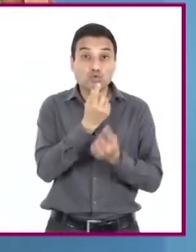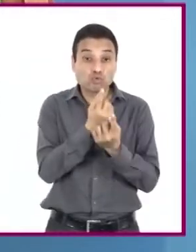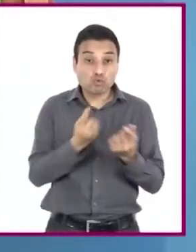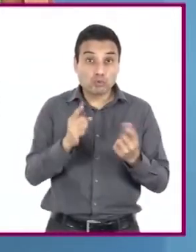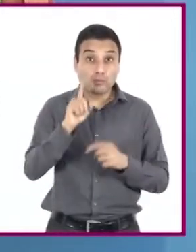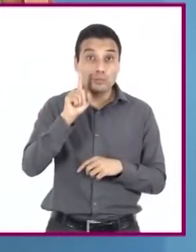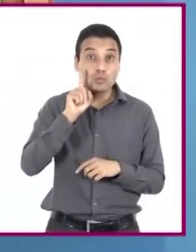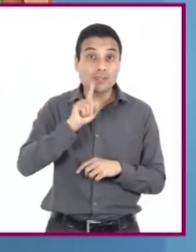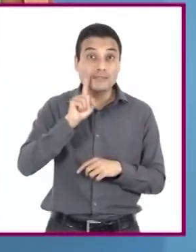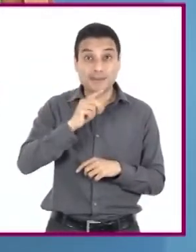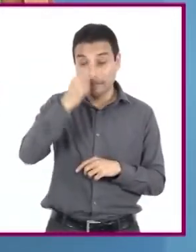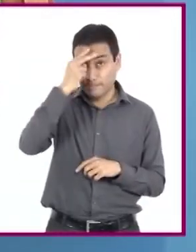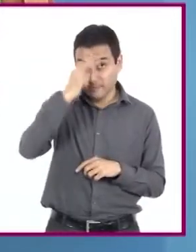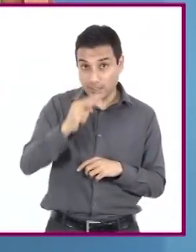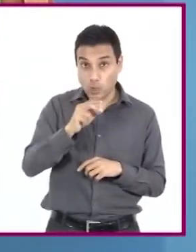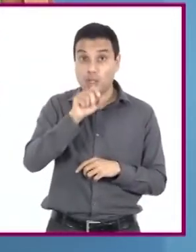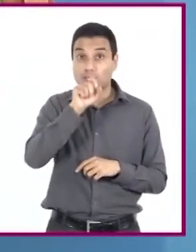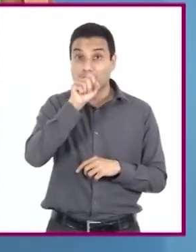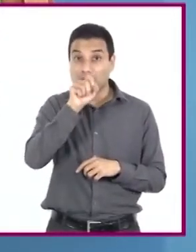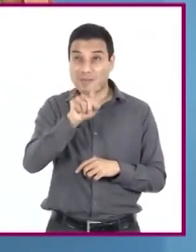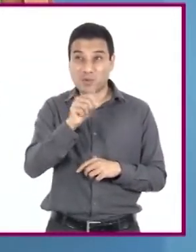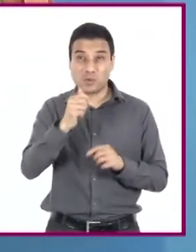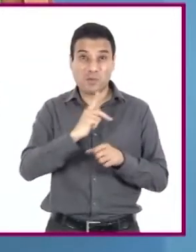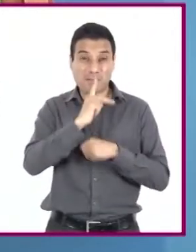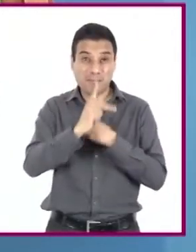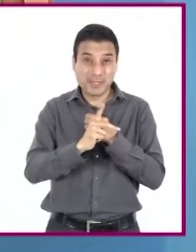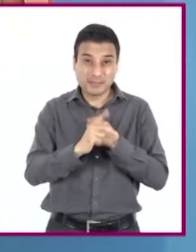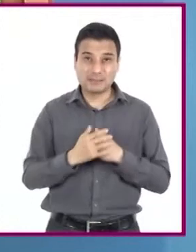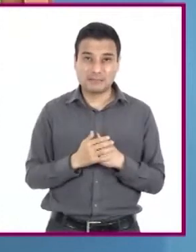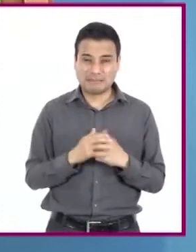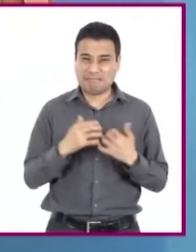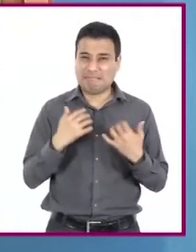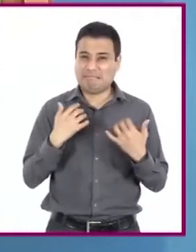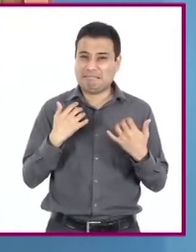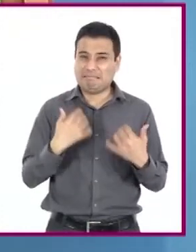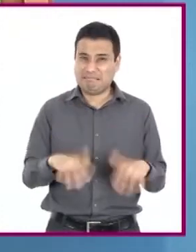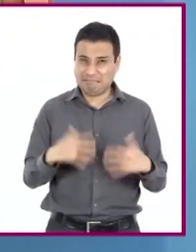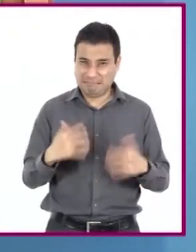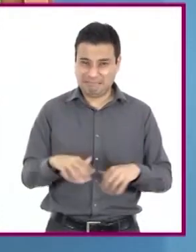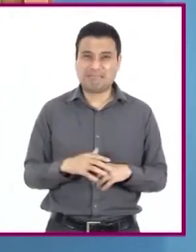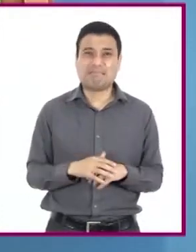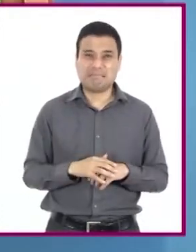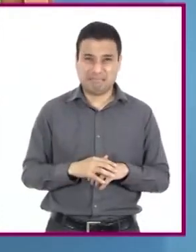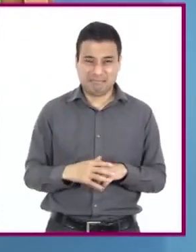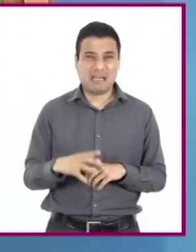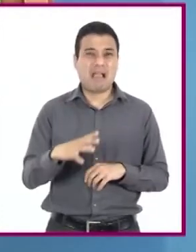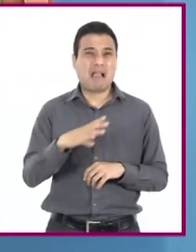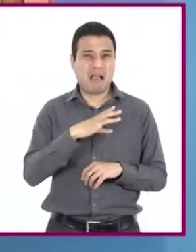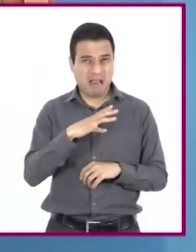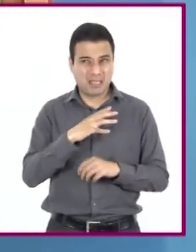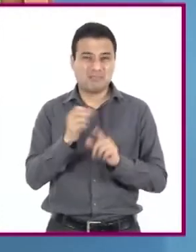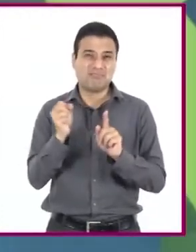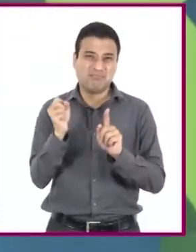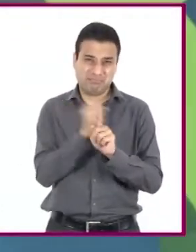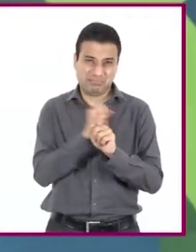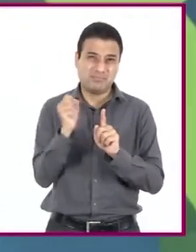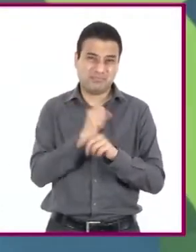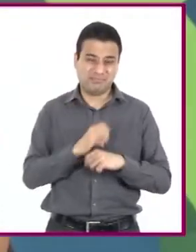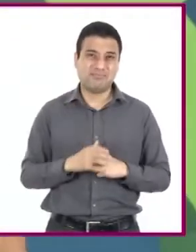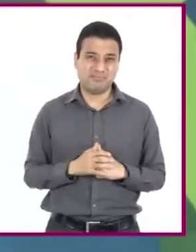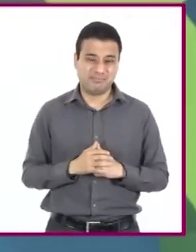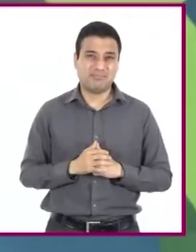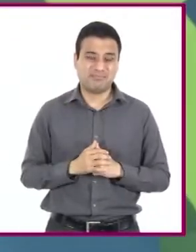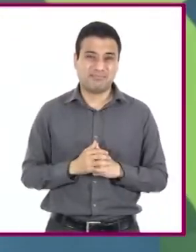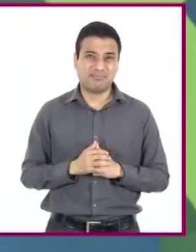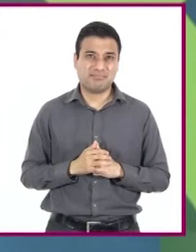de nuestro país, sino de todo el mundo, se han vuelto víctimas de violencia, aún en su propio hogar,